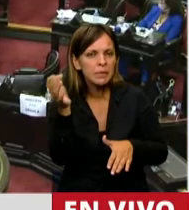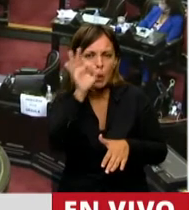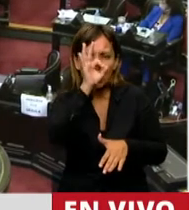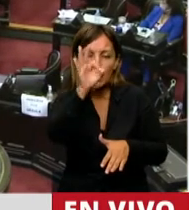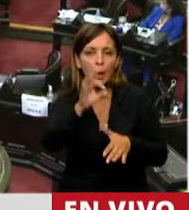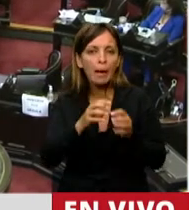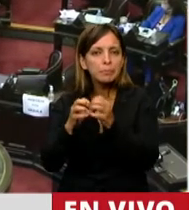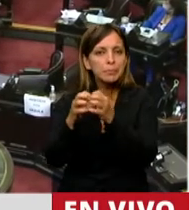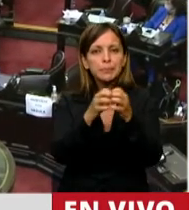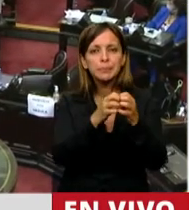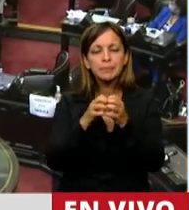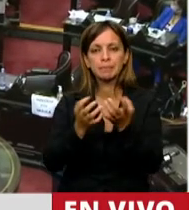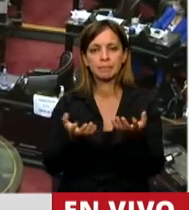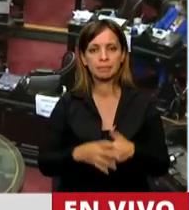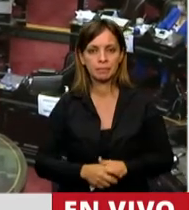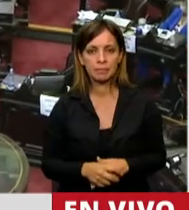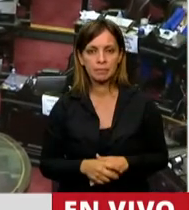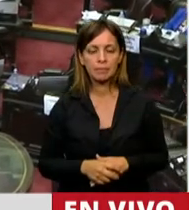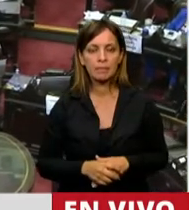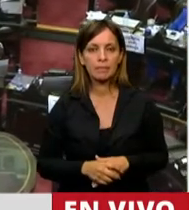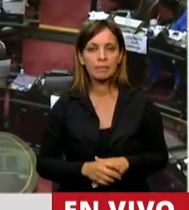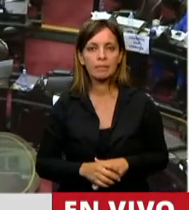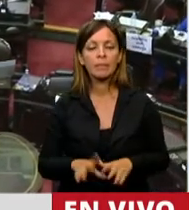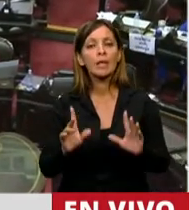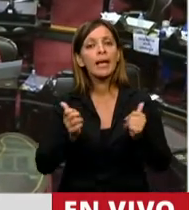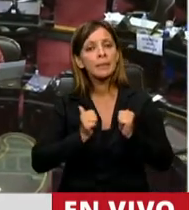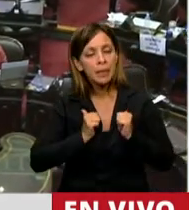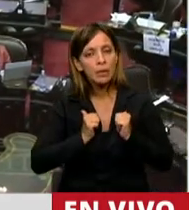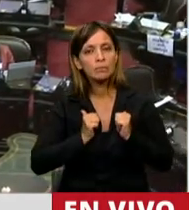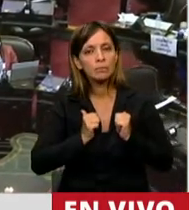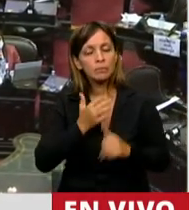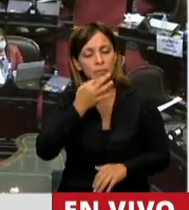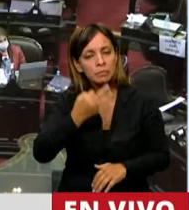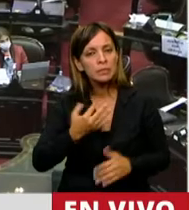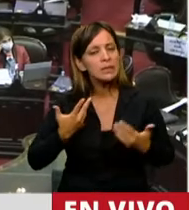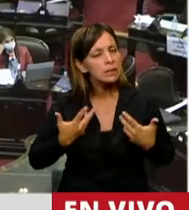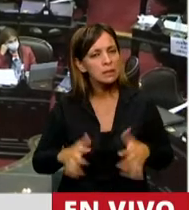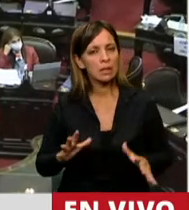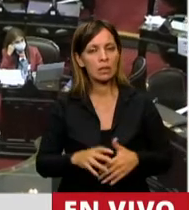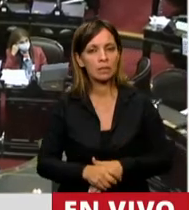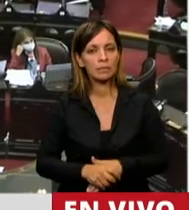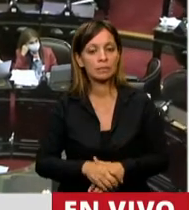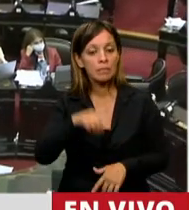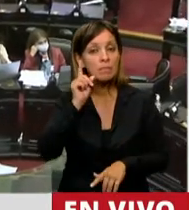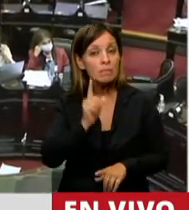Esperamos sinceramente que este compromiso que